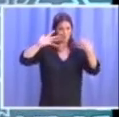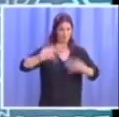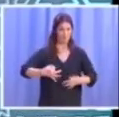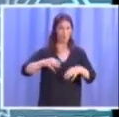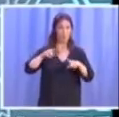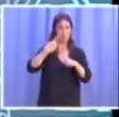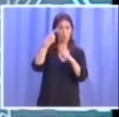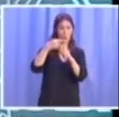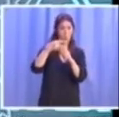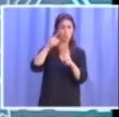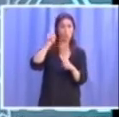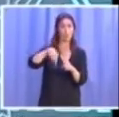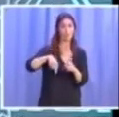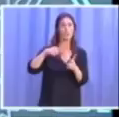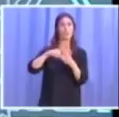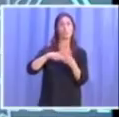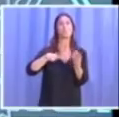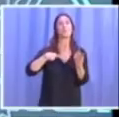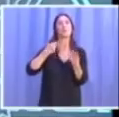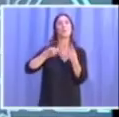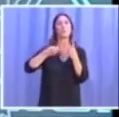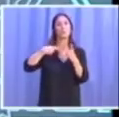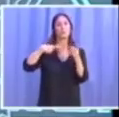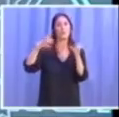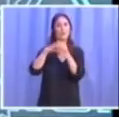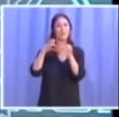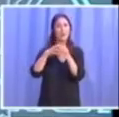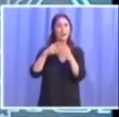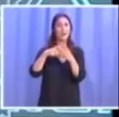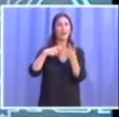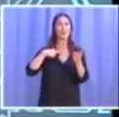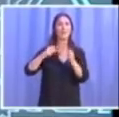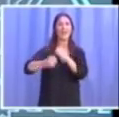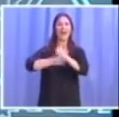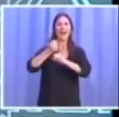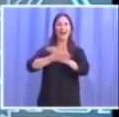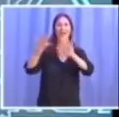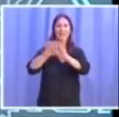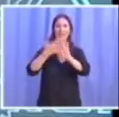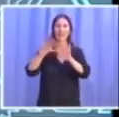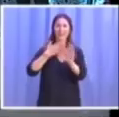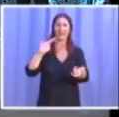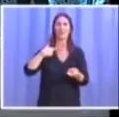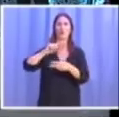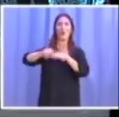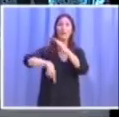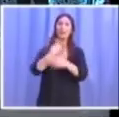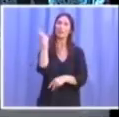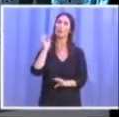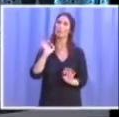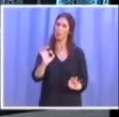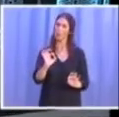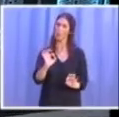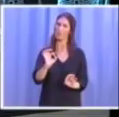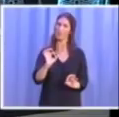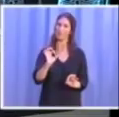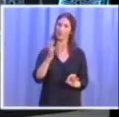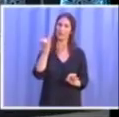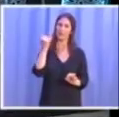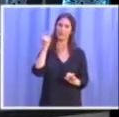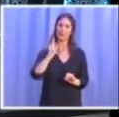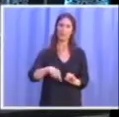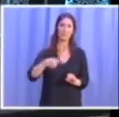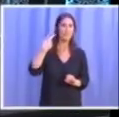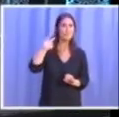otros muchos. Está la modernización de Granada, ya hemos hablado un poco de ello, el acelerador de partículas, la innovación, sin olvidar al turismo, que es la